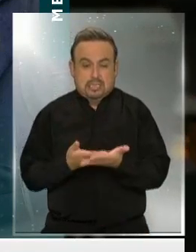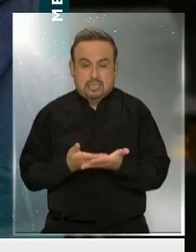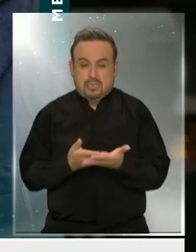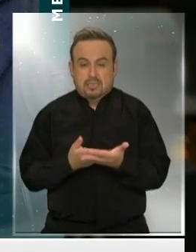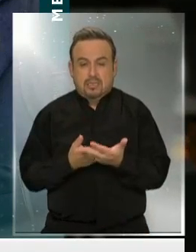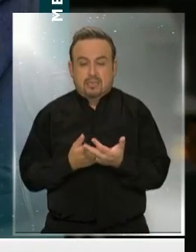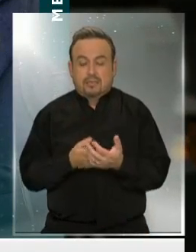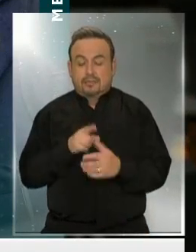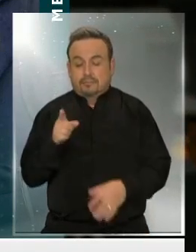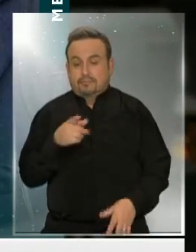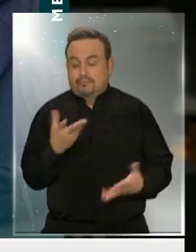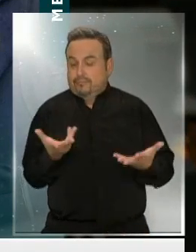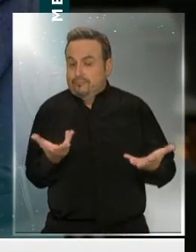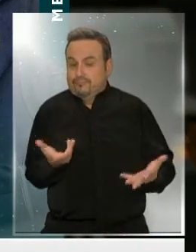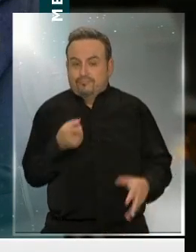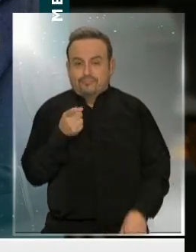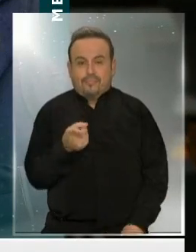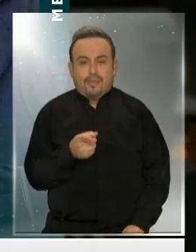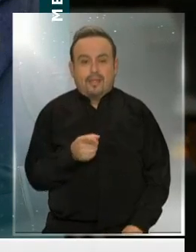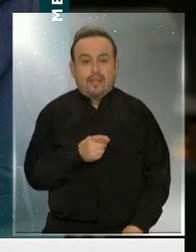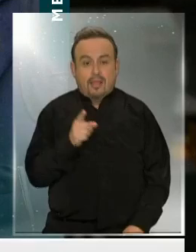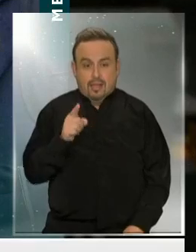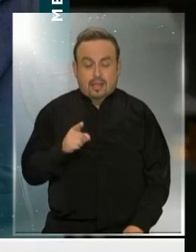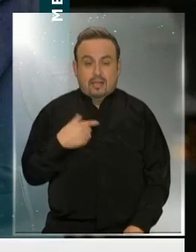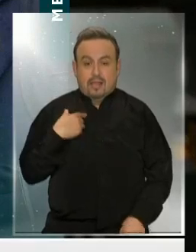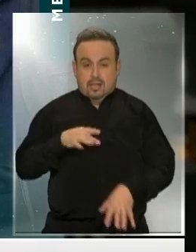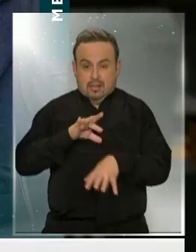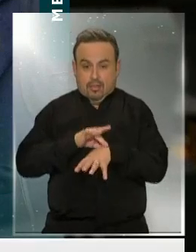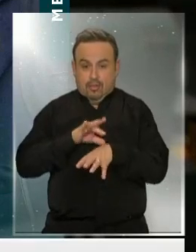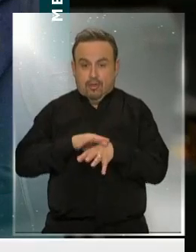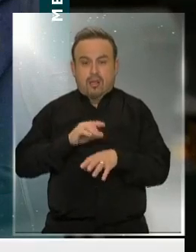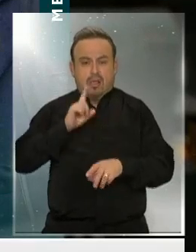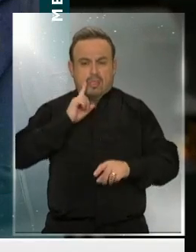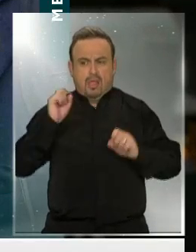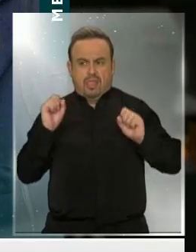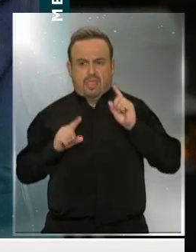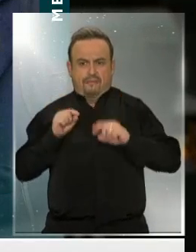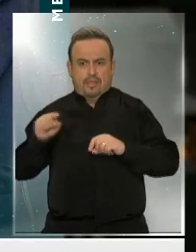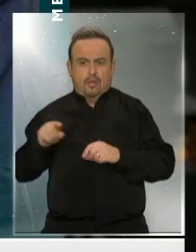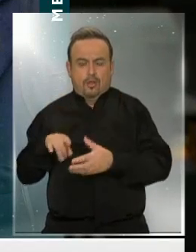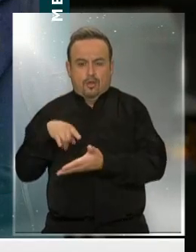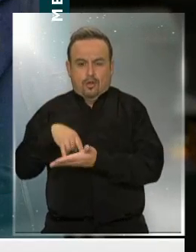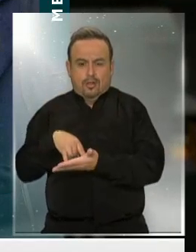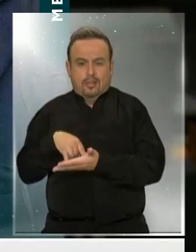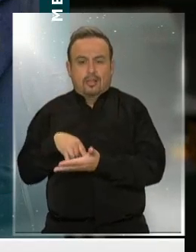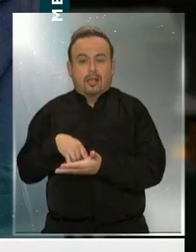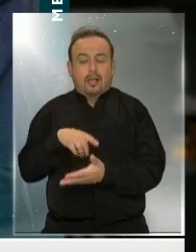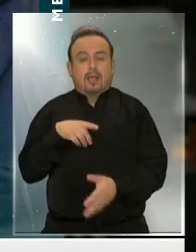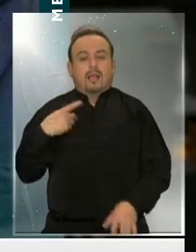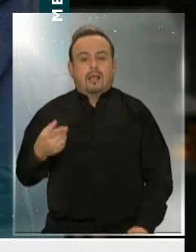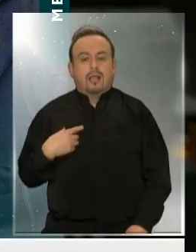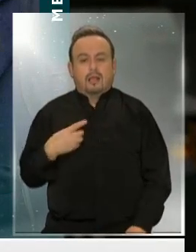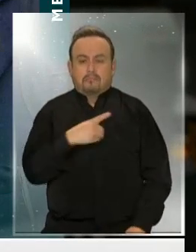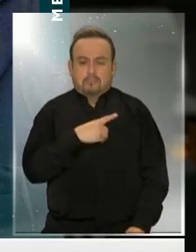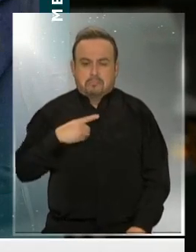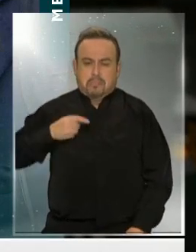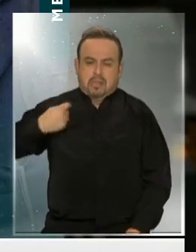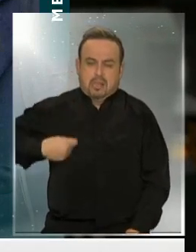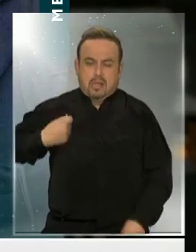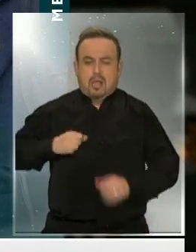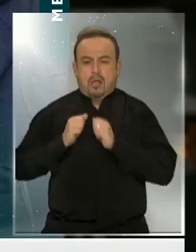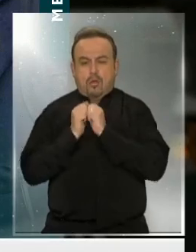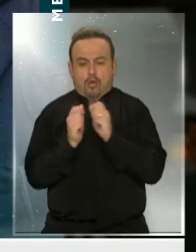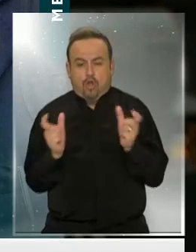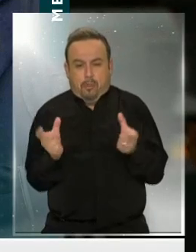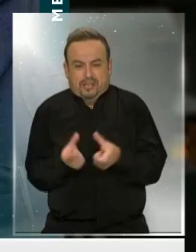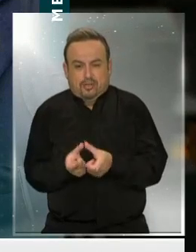bastante transversal, pero al mismo tiempo también el titular de salud tiene sus defensores en el Congreso. Parlamentarios que lo acompañan, por ejemplo, en la Comisión de